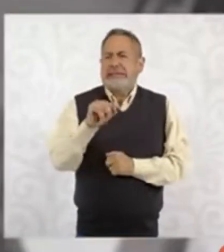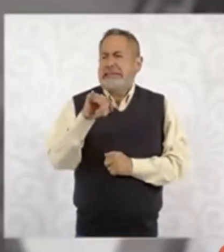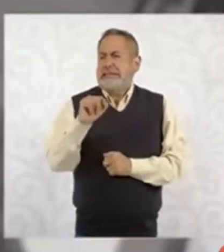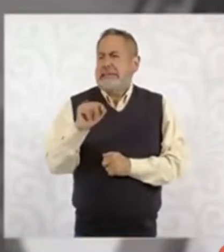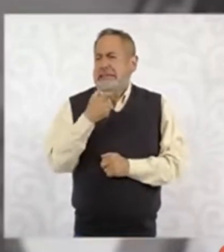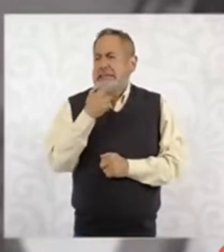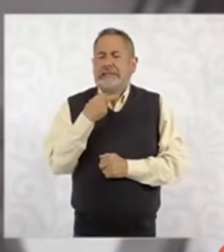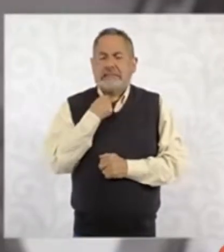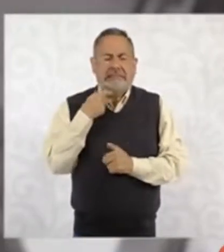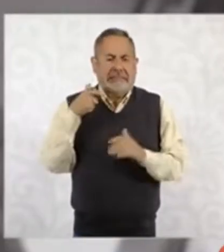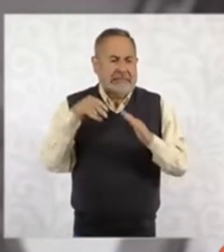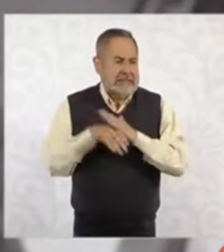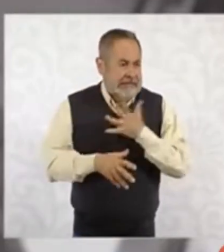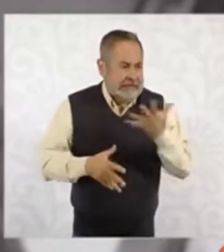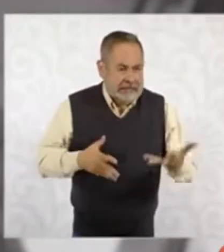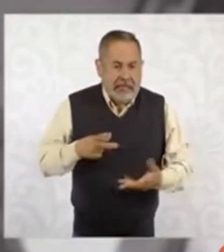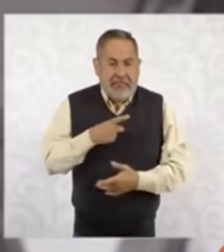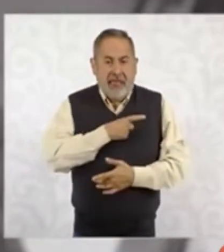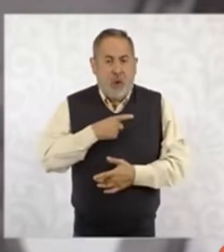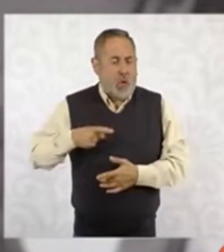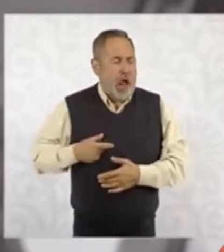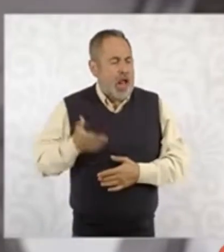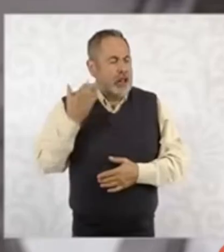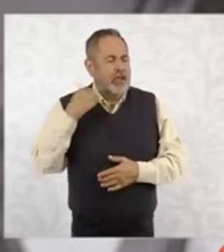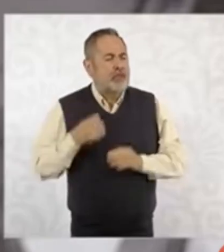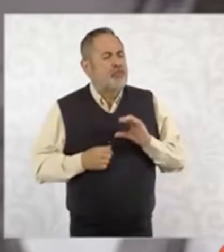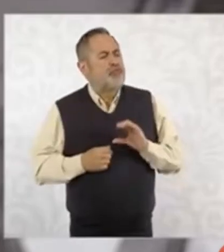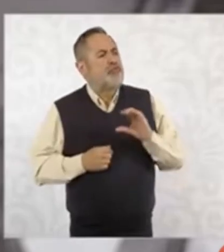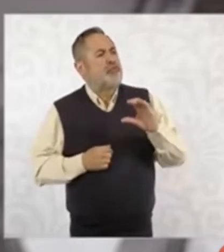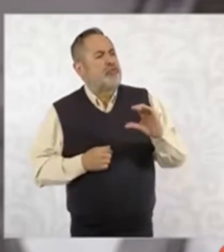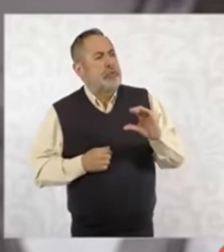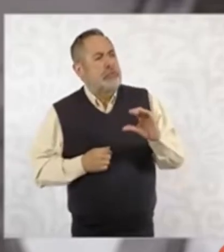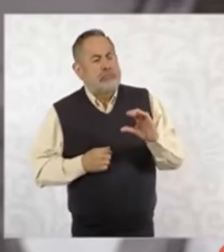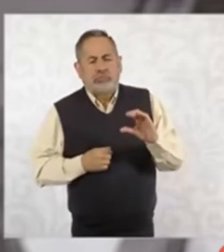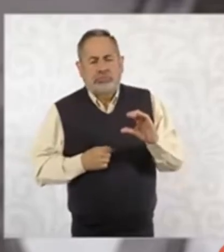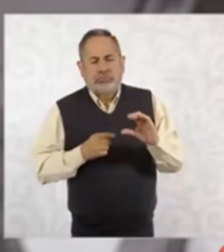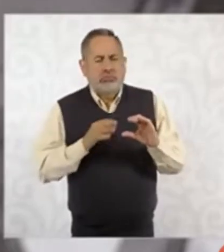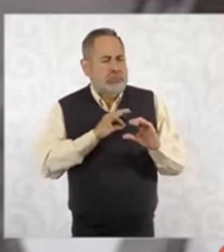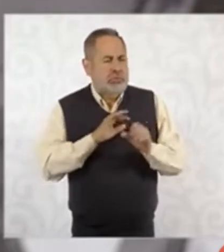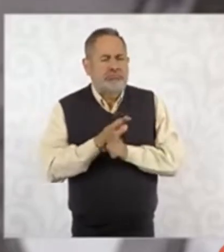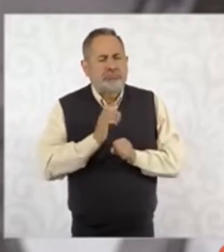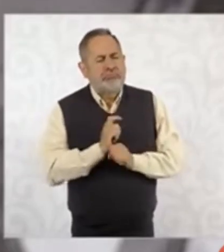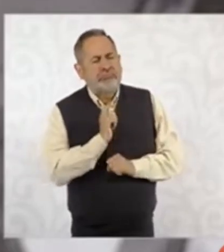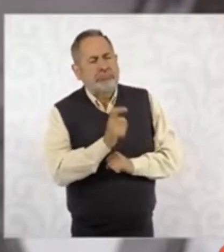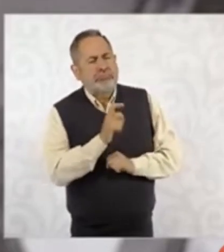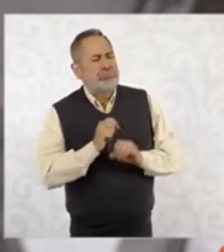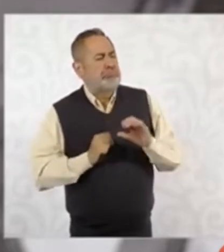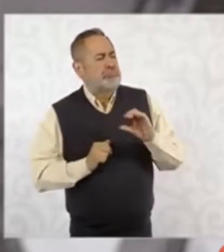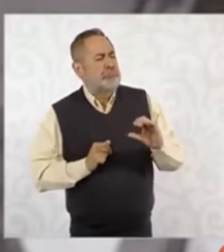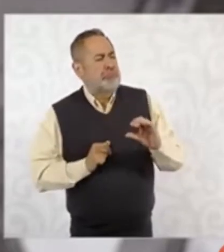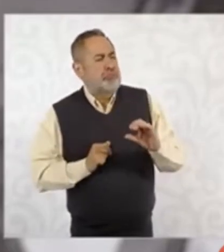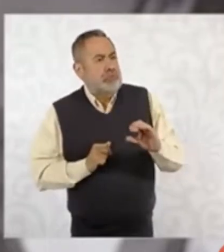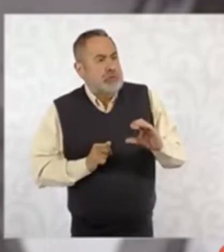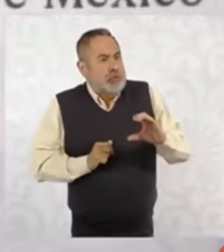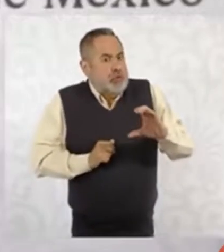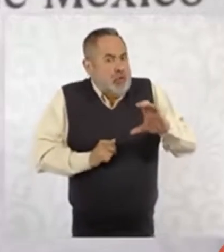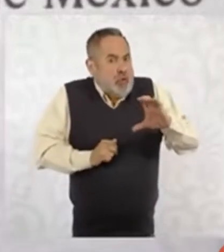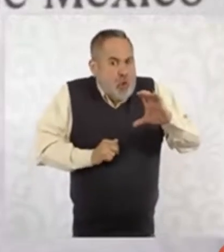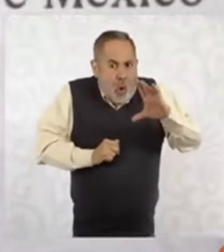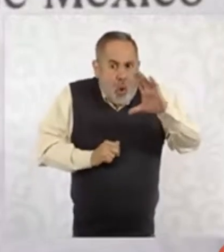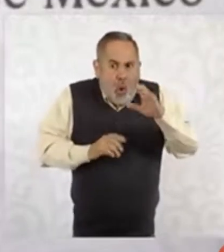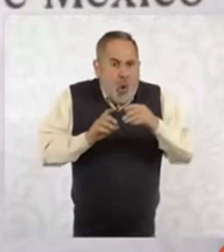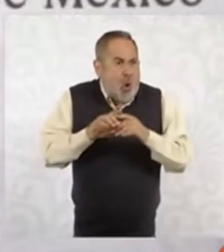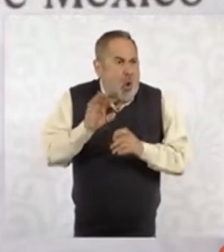La gente vio sus deudas pasar de algo que podían pagar a una elevación de las tasas de